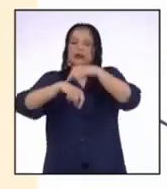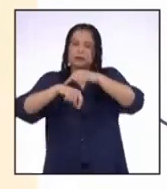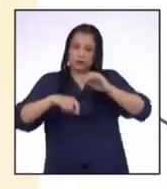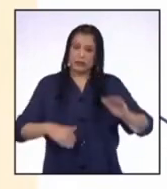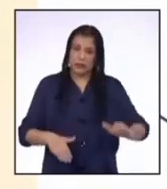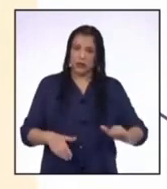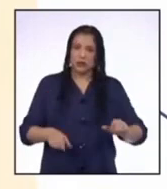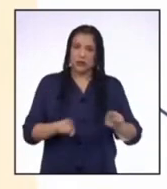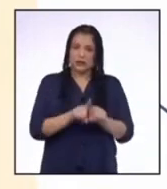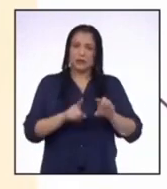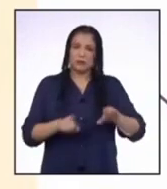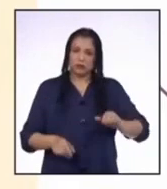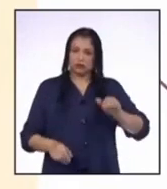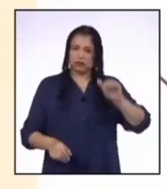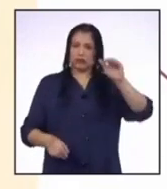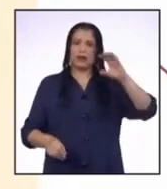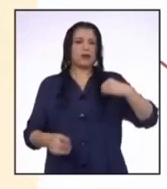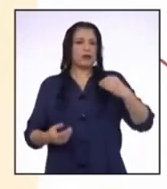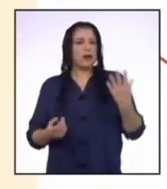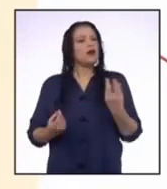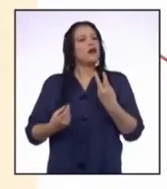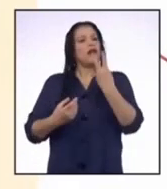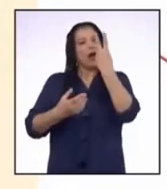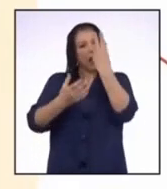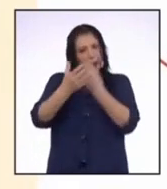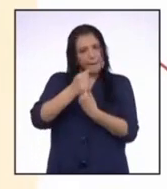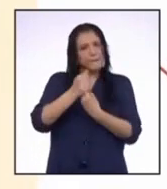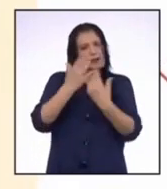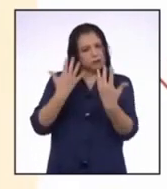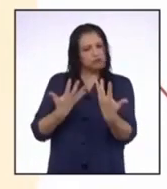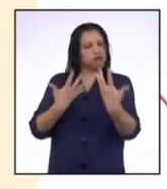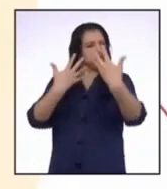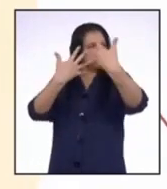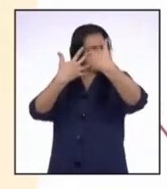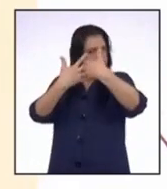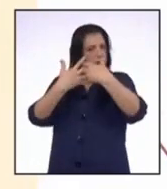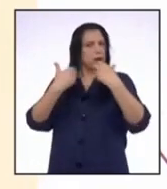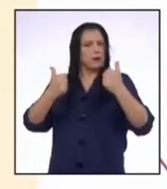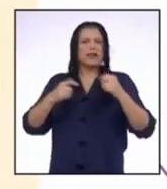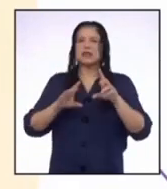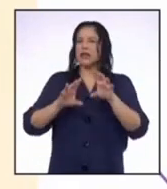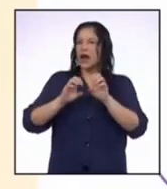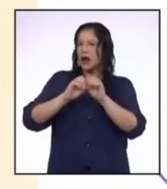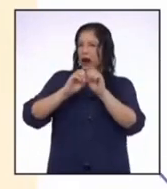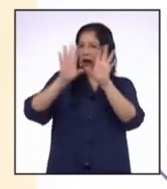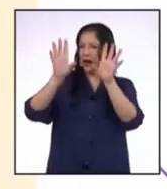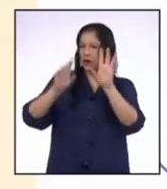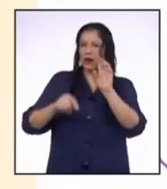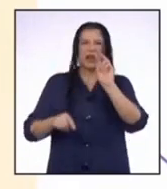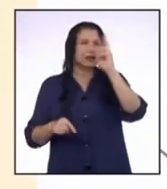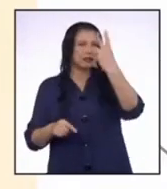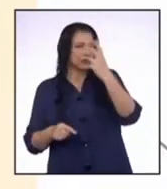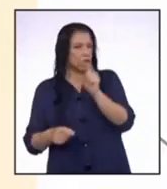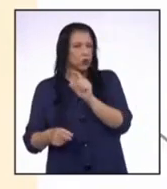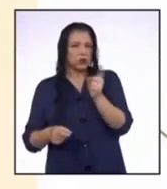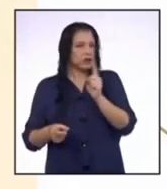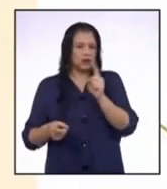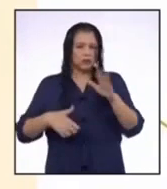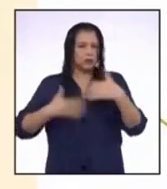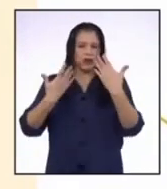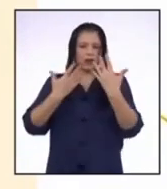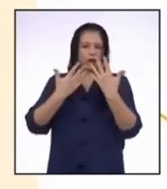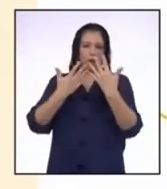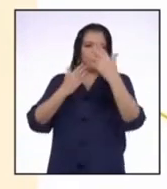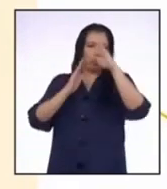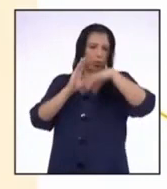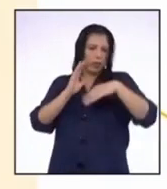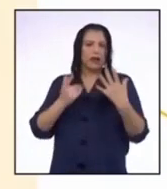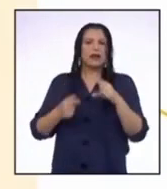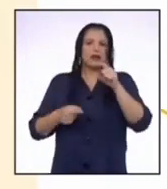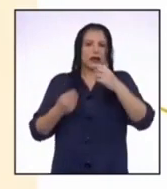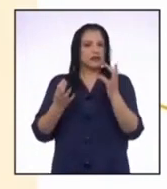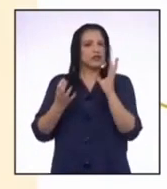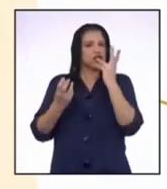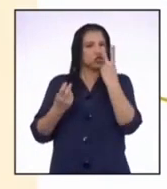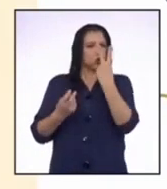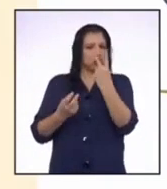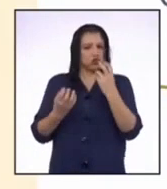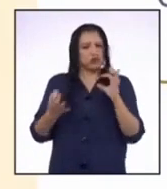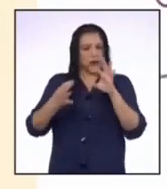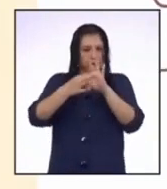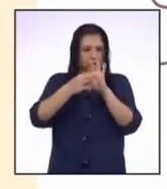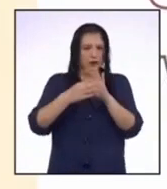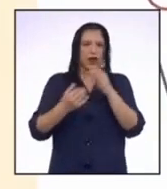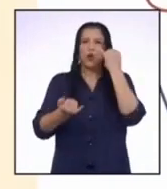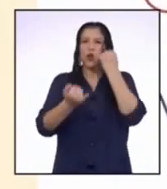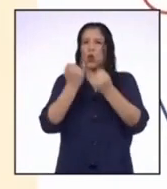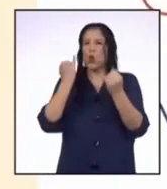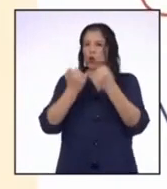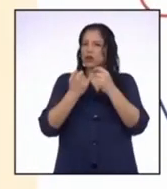adolescencia. Por eso digo que ambas citas se complementan muy bien y está claro que la segunda no tendría sentido sin la primera. Hay un último detalle que